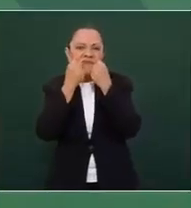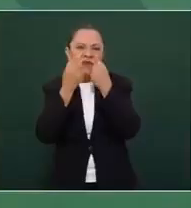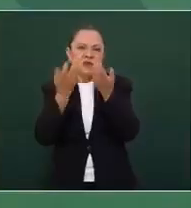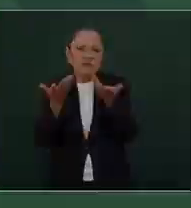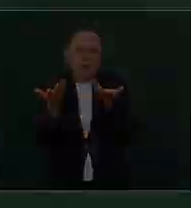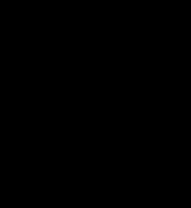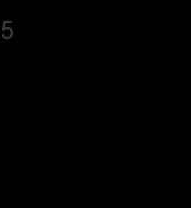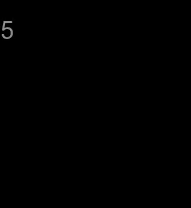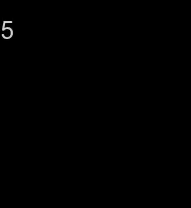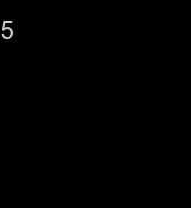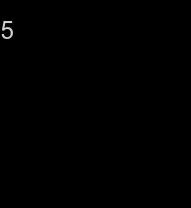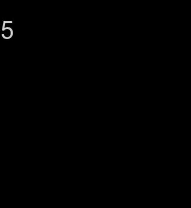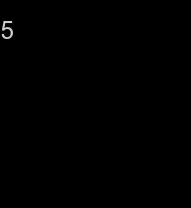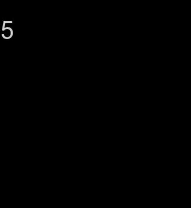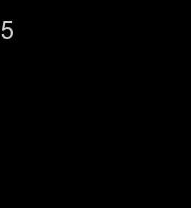que todavía sostienen